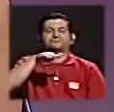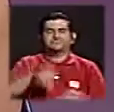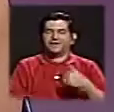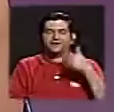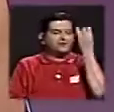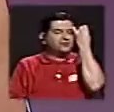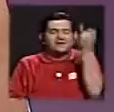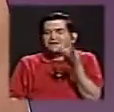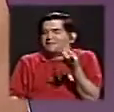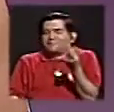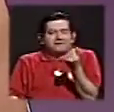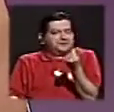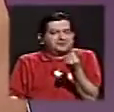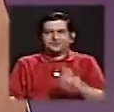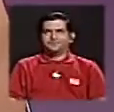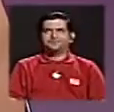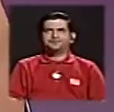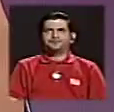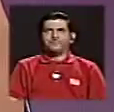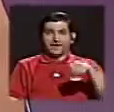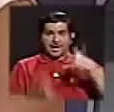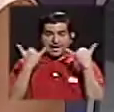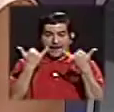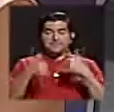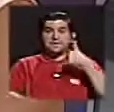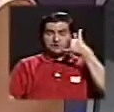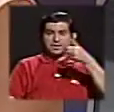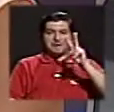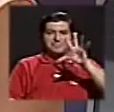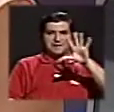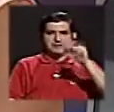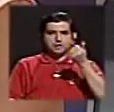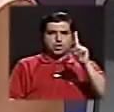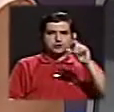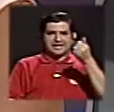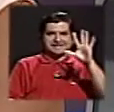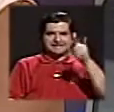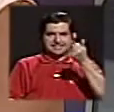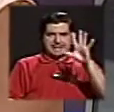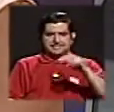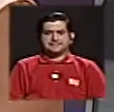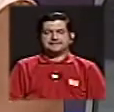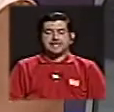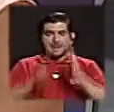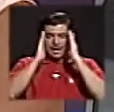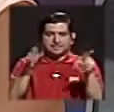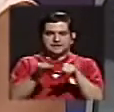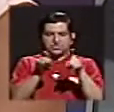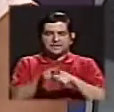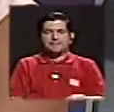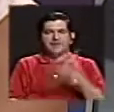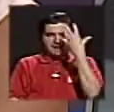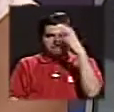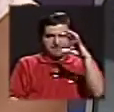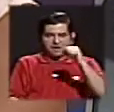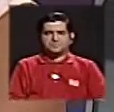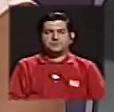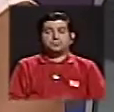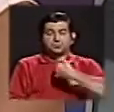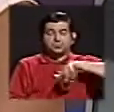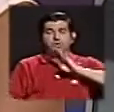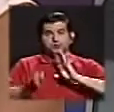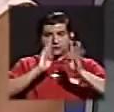tenemos idea de cuántos son. Estamos en vivo, puede llamarnos al 2511-1515, puede seguirnos a través de nuestra página de Facebook, y